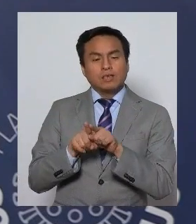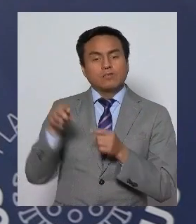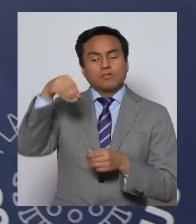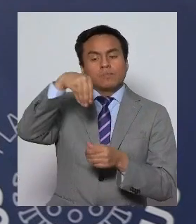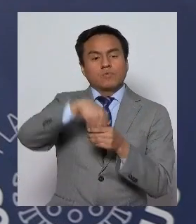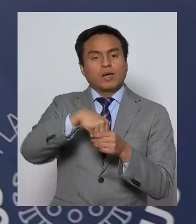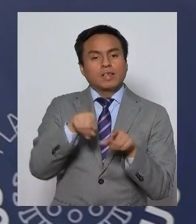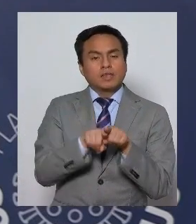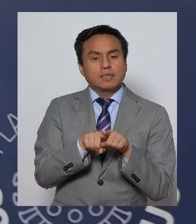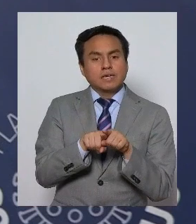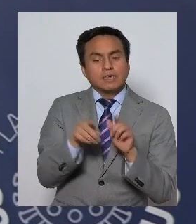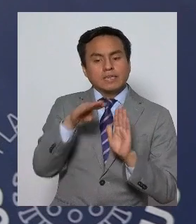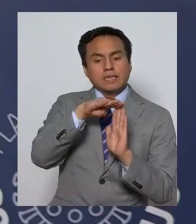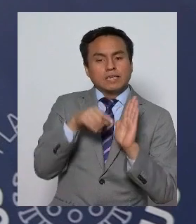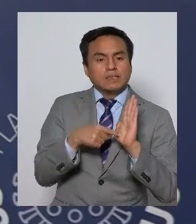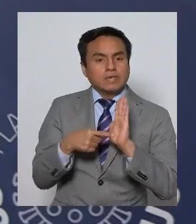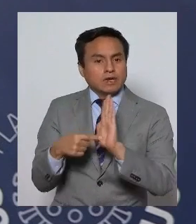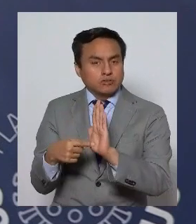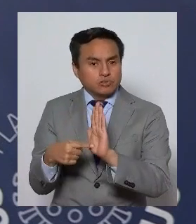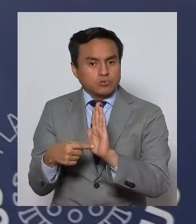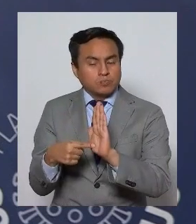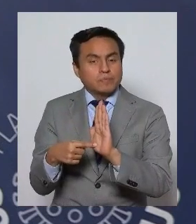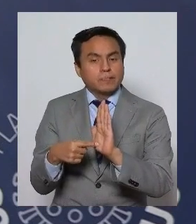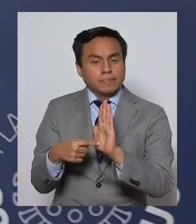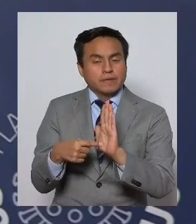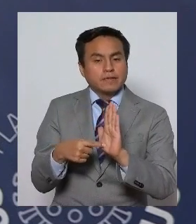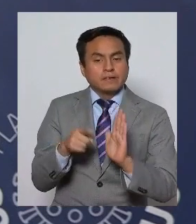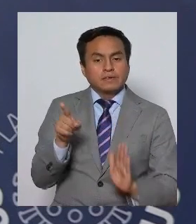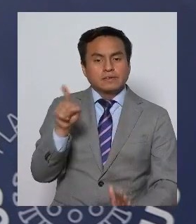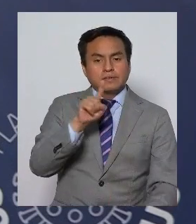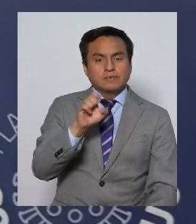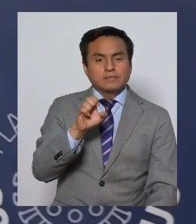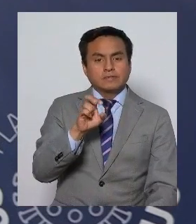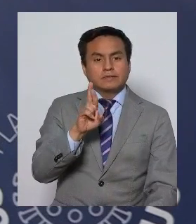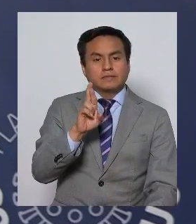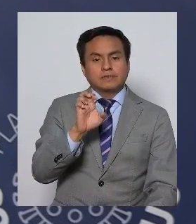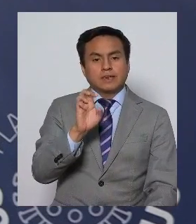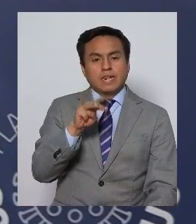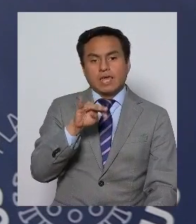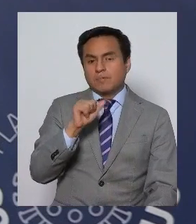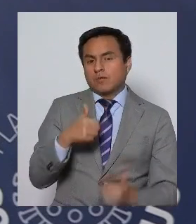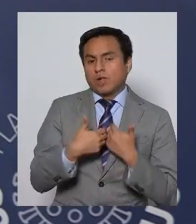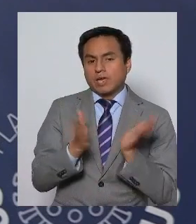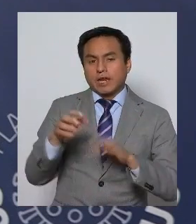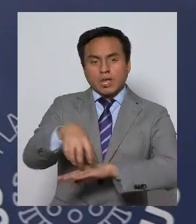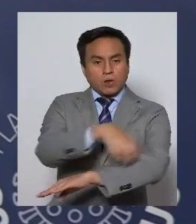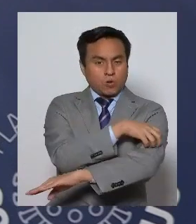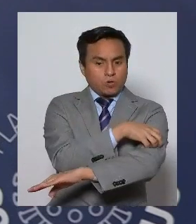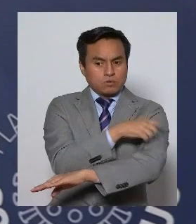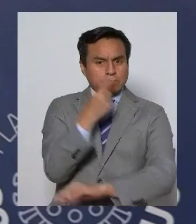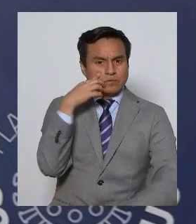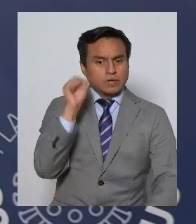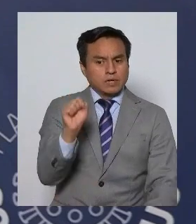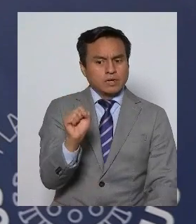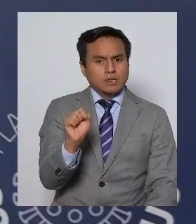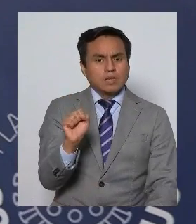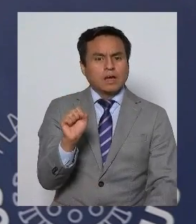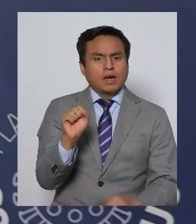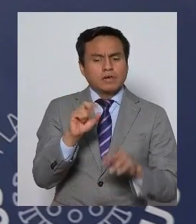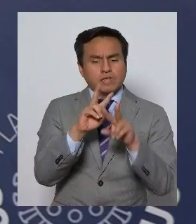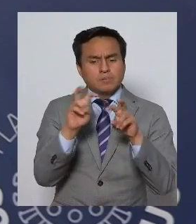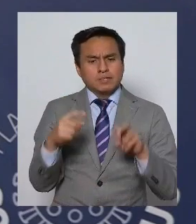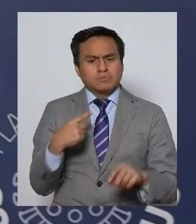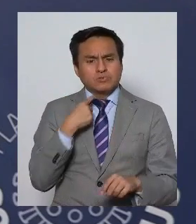de una indicación. El Seremi en cualquier región identifica un caso a través de los